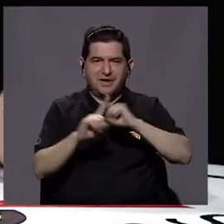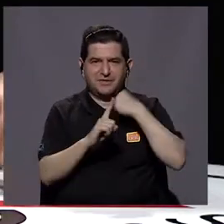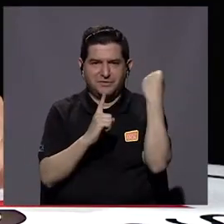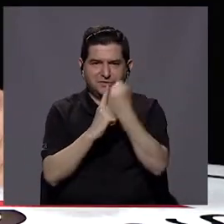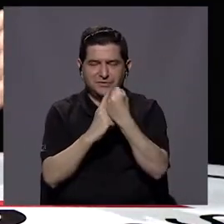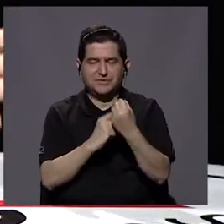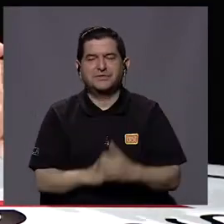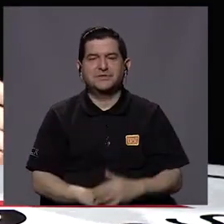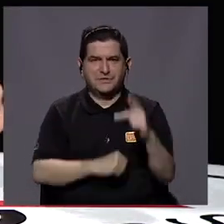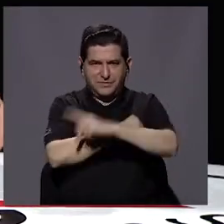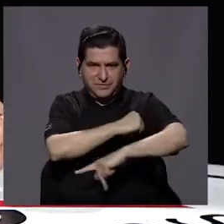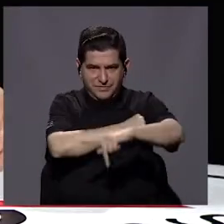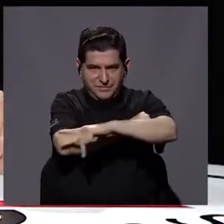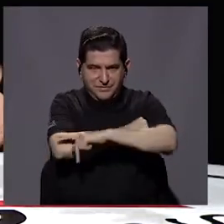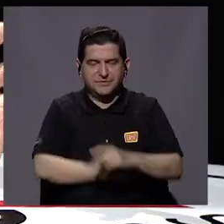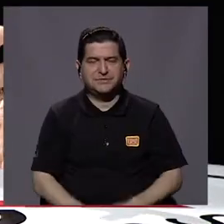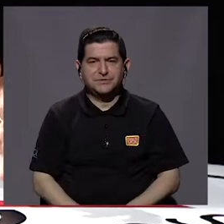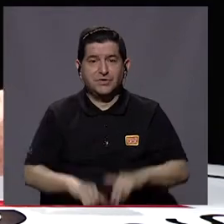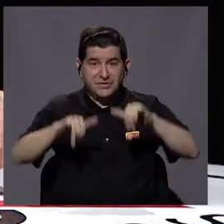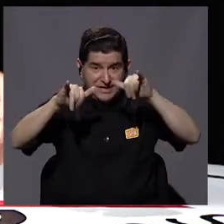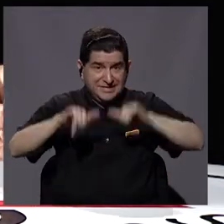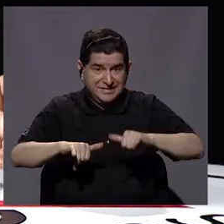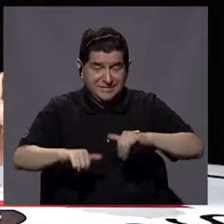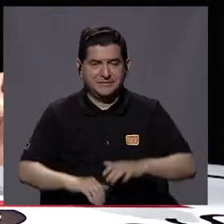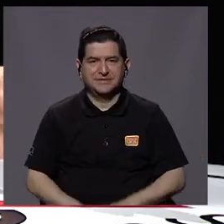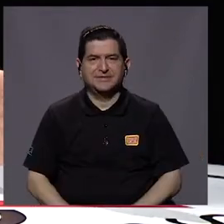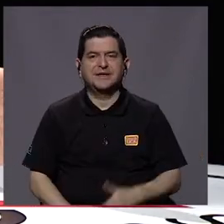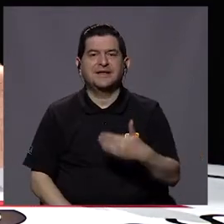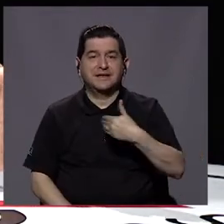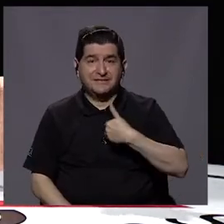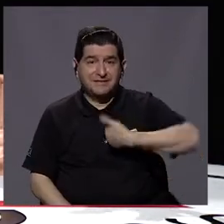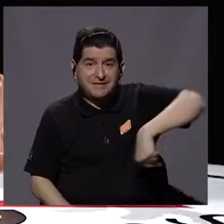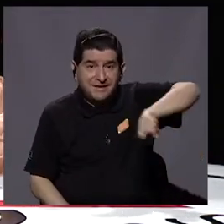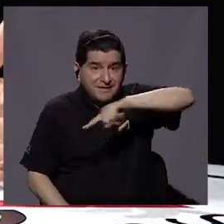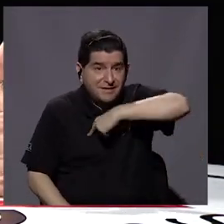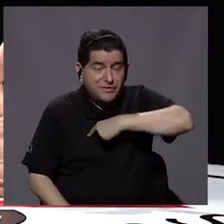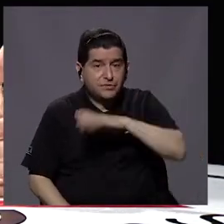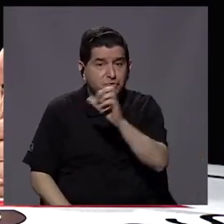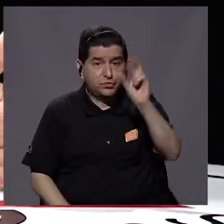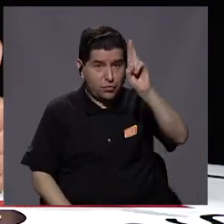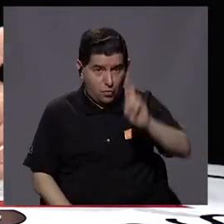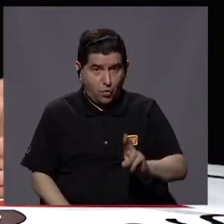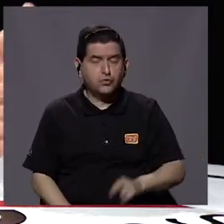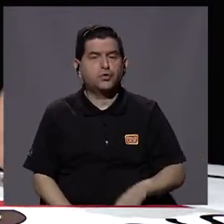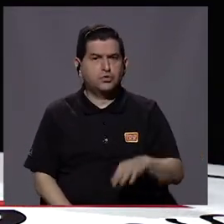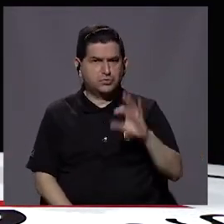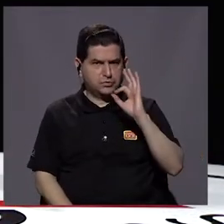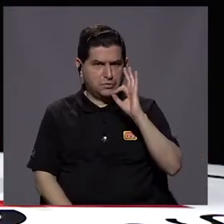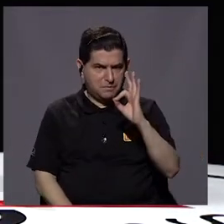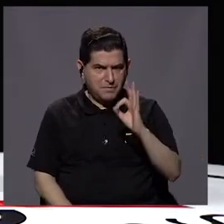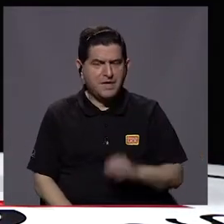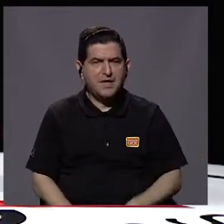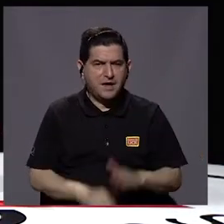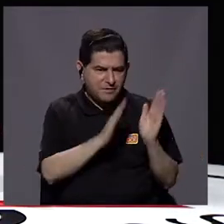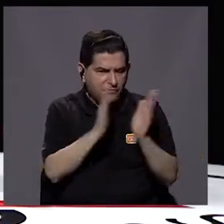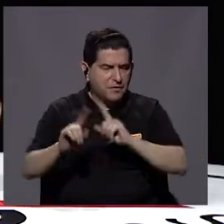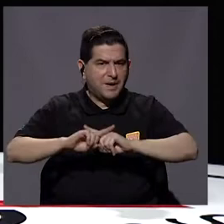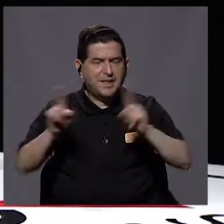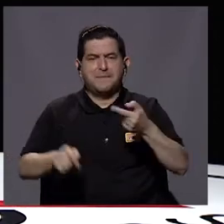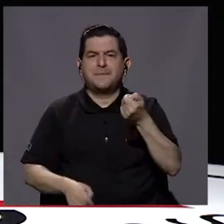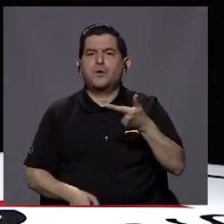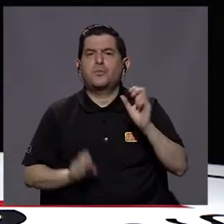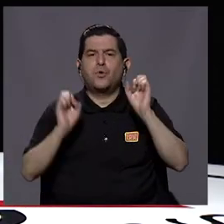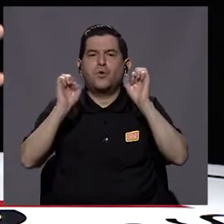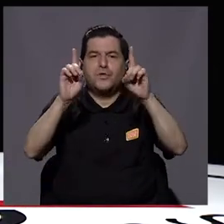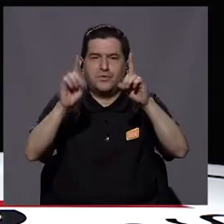de hace algunos años que se sigue manteniendo y que es vigente, y es cómo tenemos una Costa Rica muy formada, poco educada. Es correcto. Y